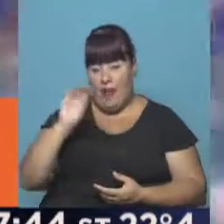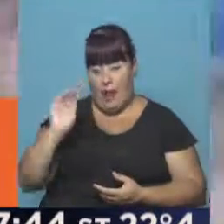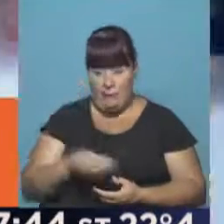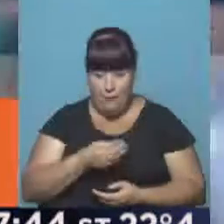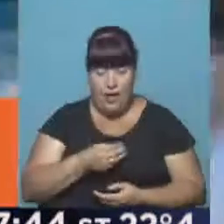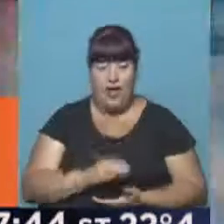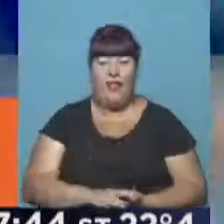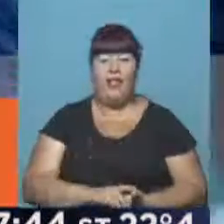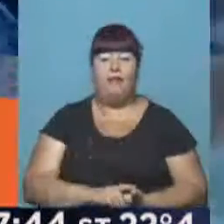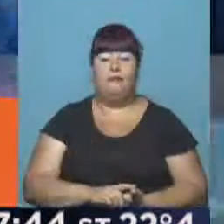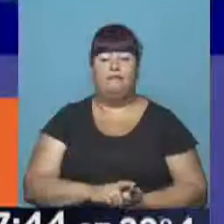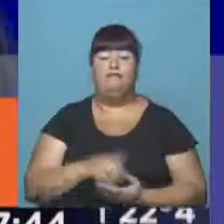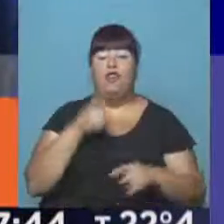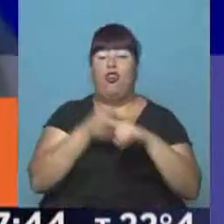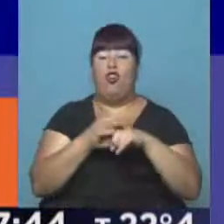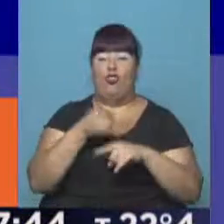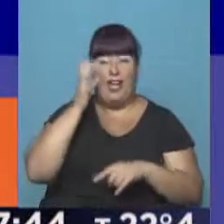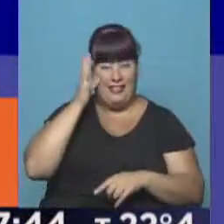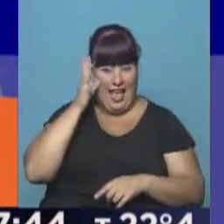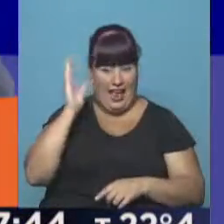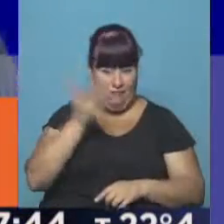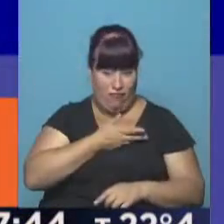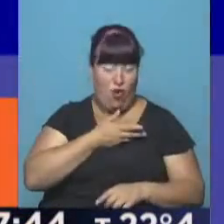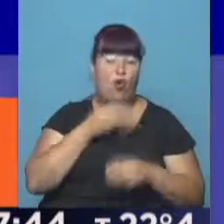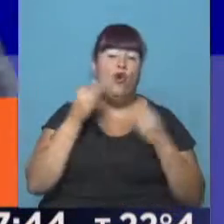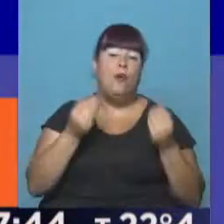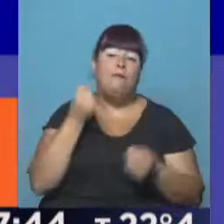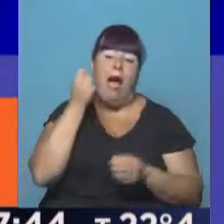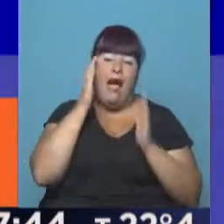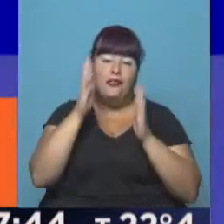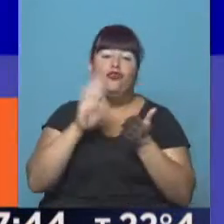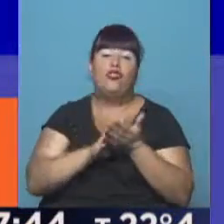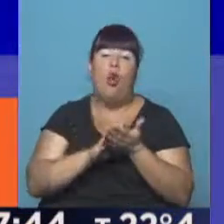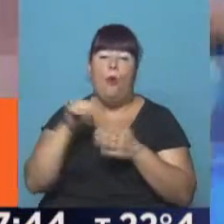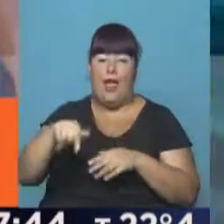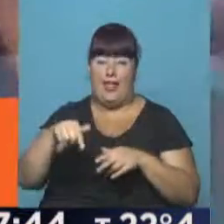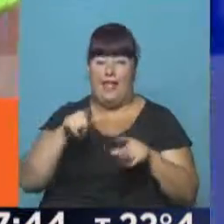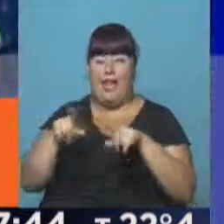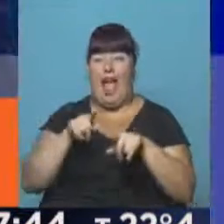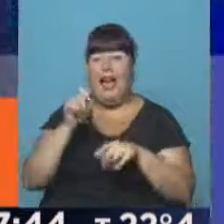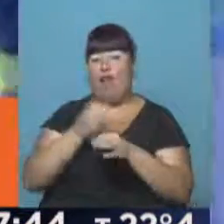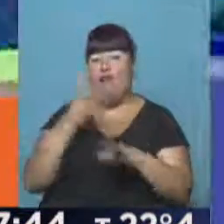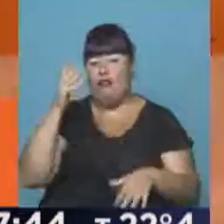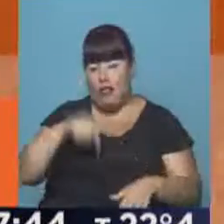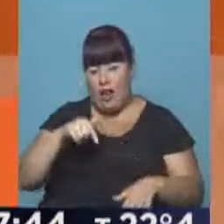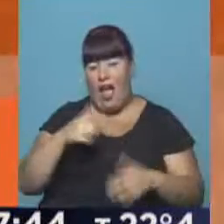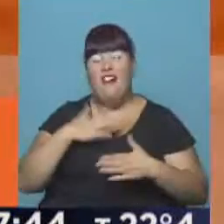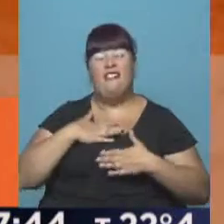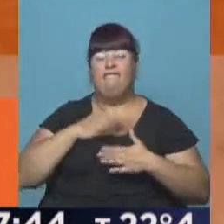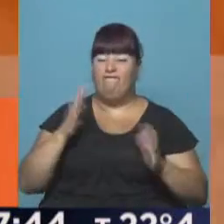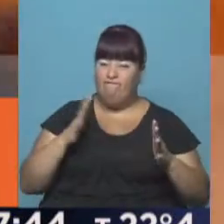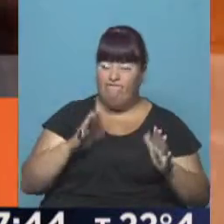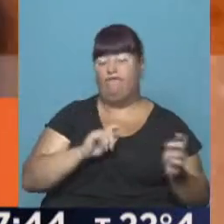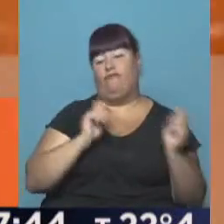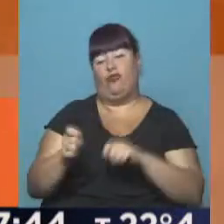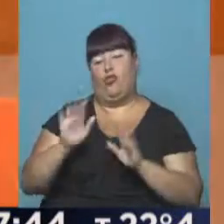perdiendo frente a Italia porque priorizó lo que era el circuito, su carrera como profesional, no estaba bien físicamente y